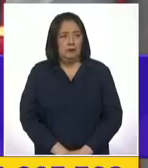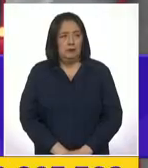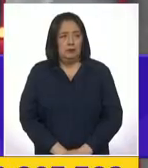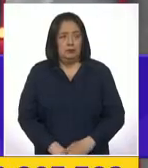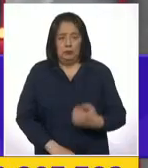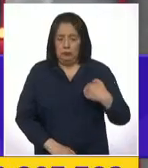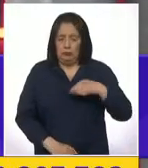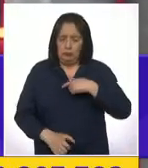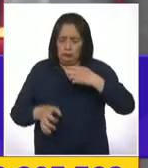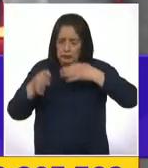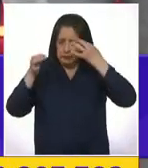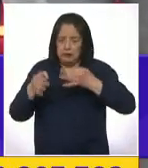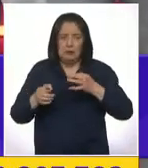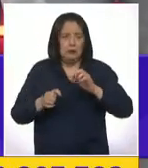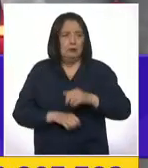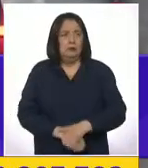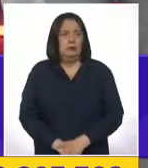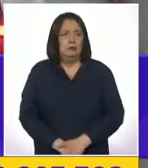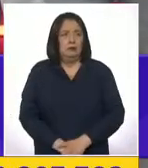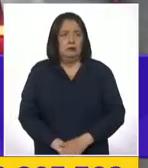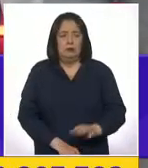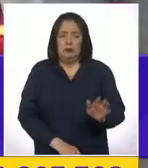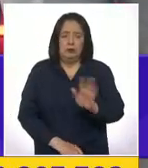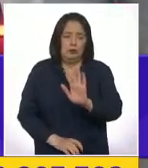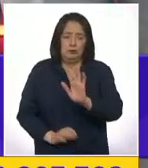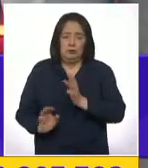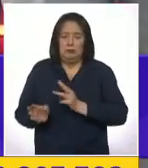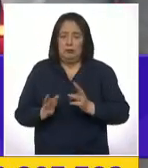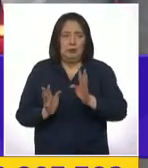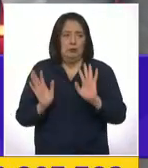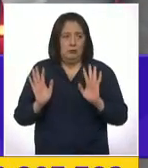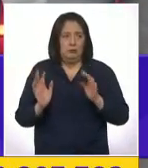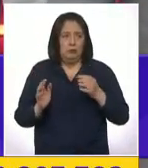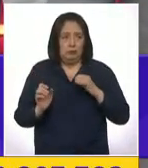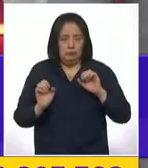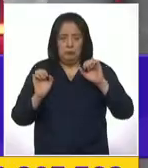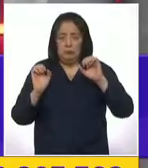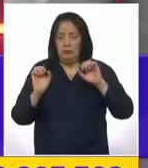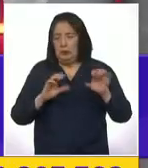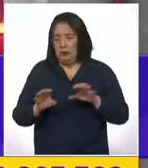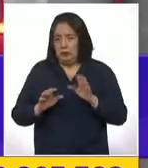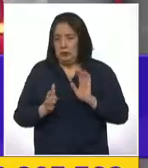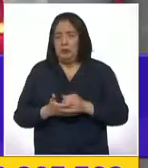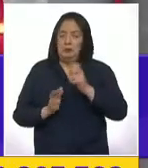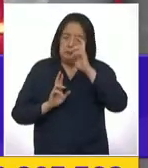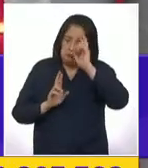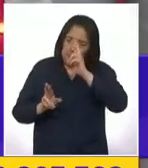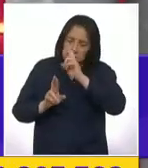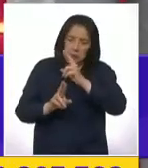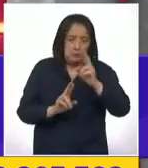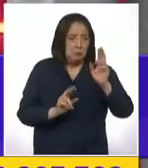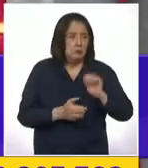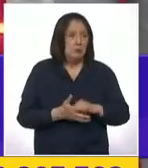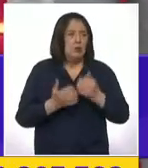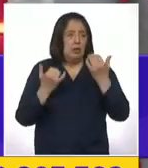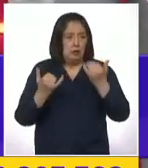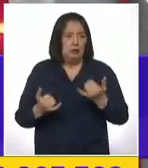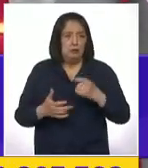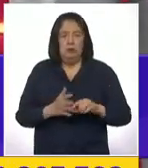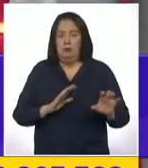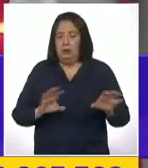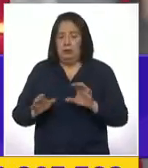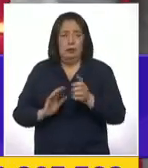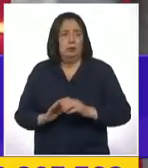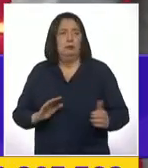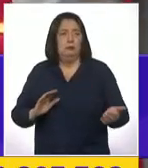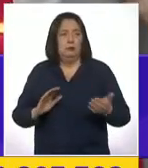Tomaremos las decisiones nosotros, ya no de la forma como nosotros hemos venido haciéndola, siendo respetuosos, lo haremos con el pueblo, y a